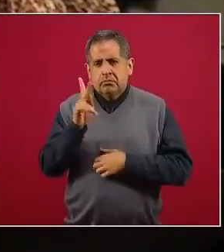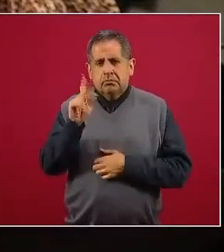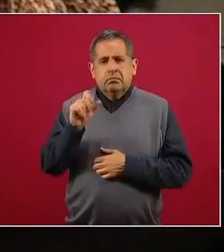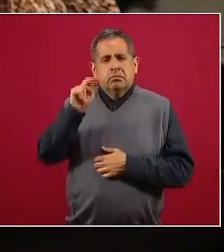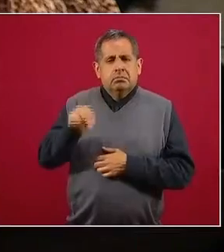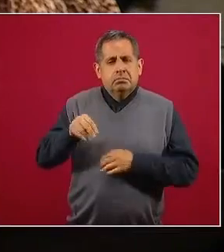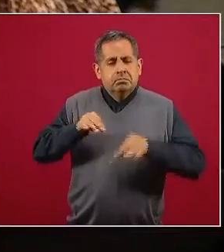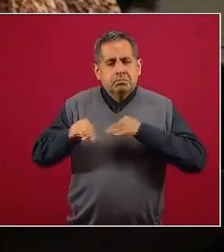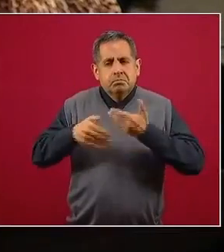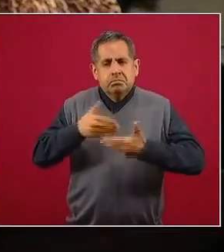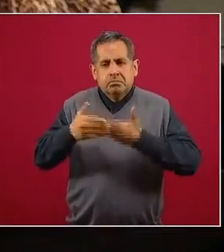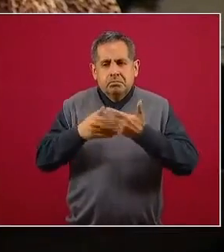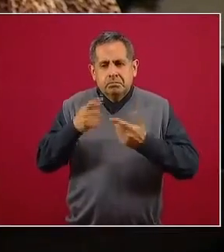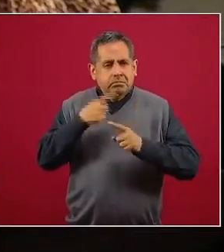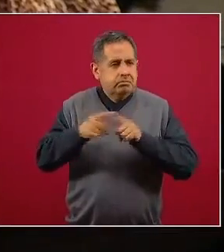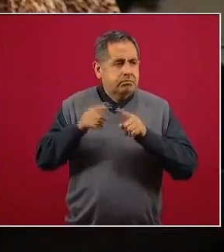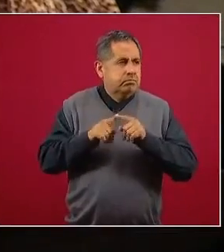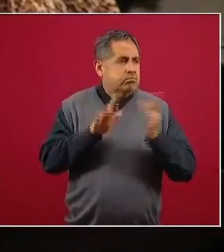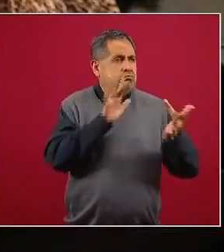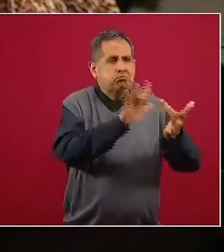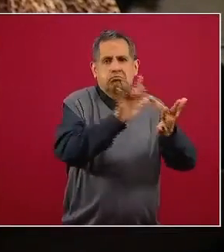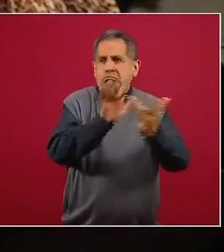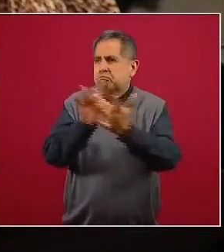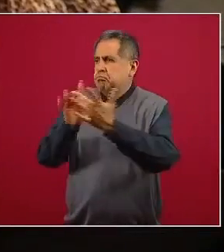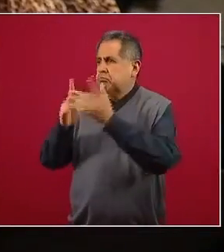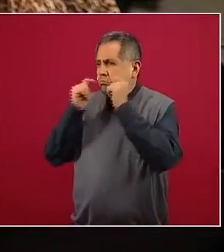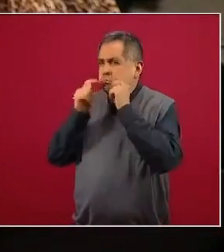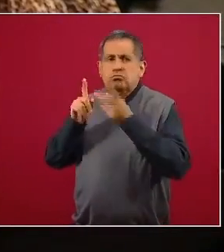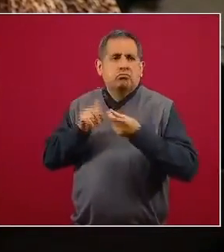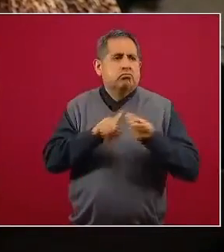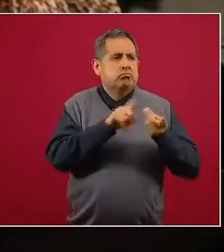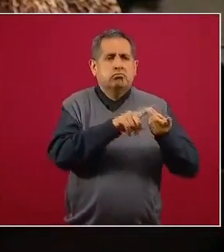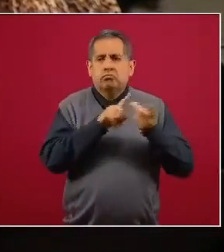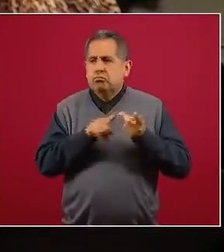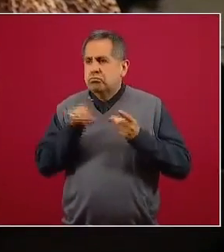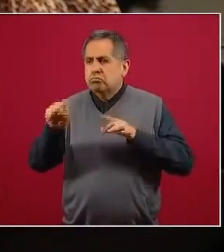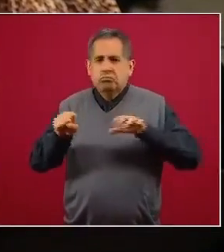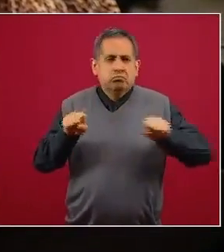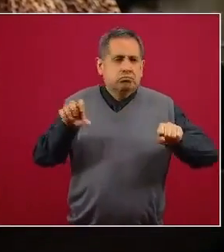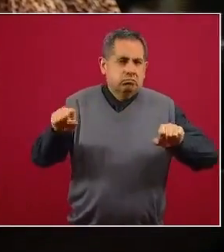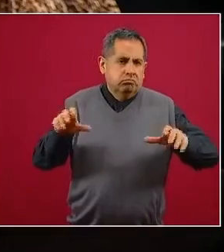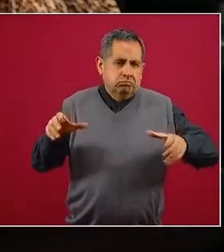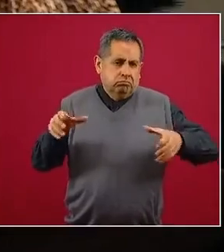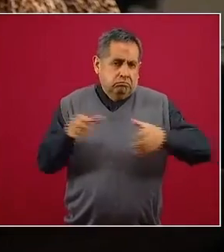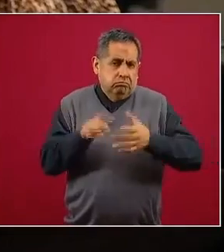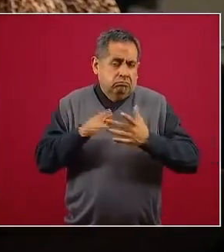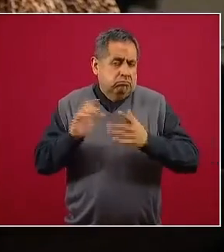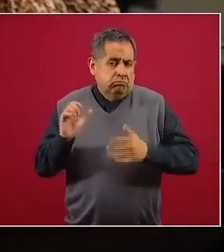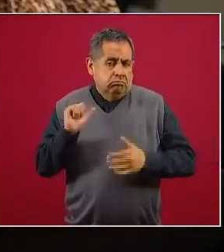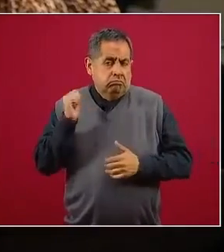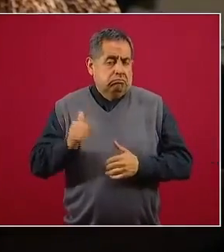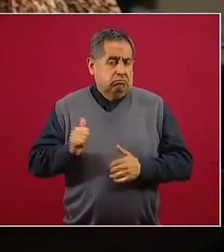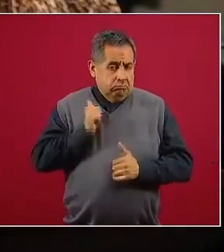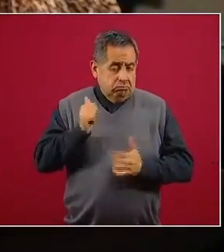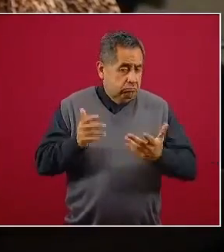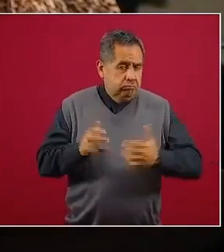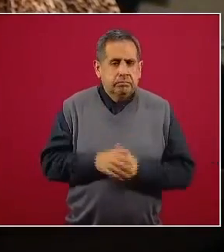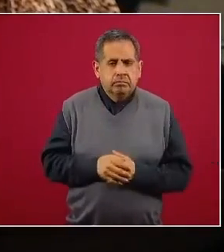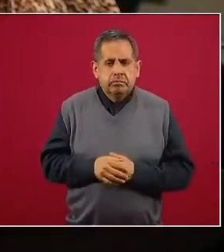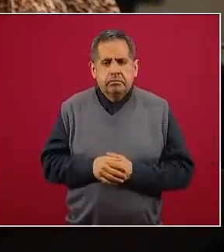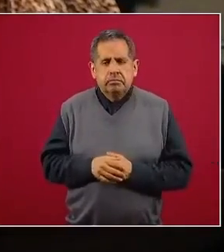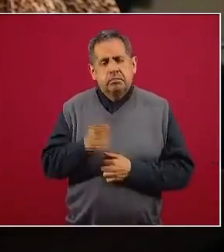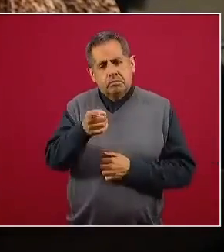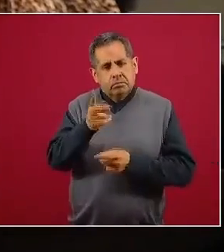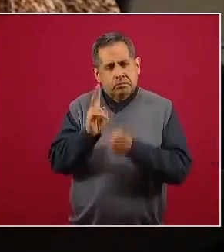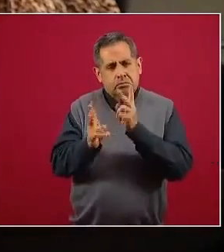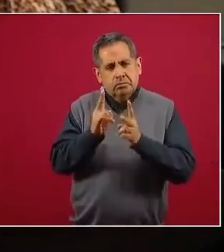plan de estar en todos lados del mundo de aquel país que está produciendo esta vacuna. Esa sería una pregunta. Y la otra es un comentario, ya